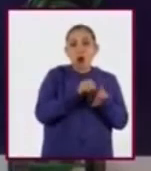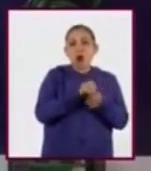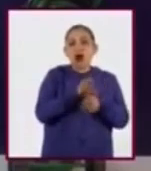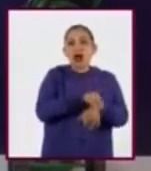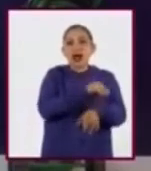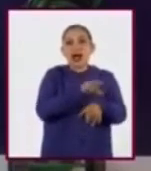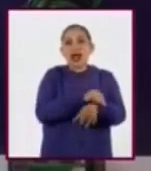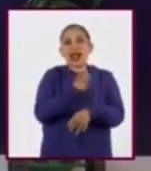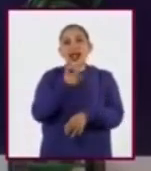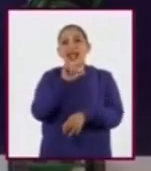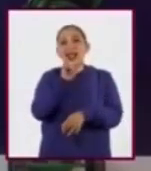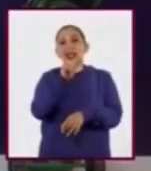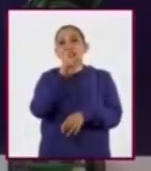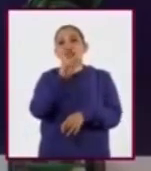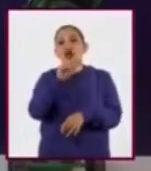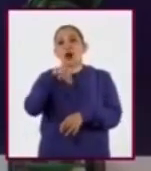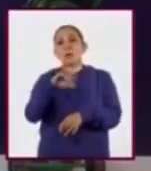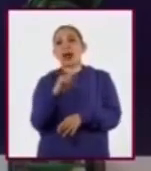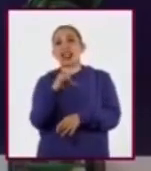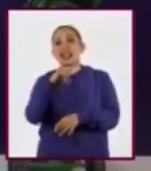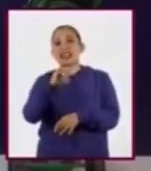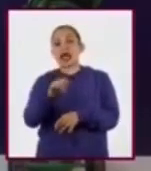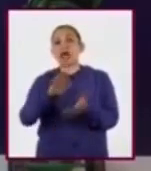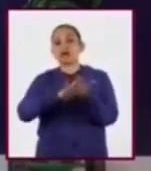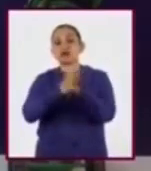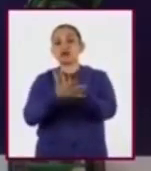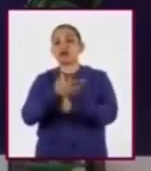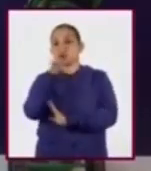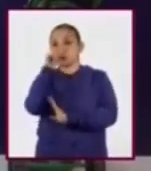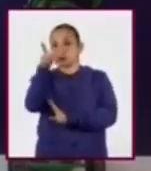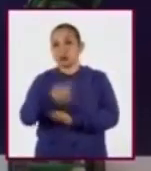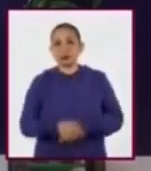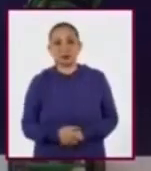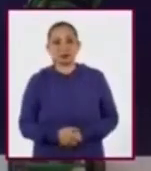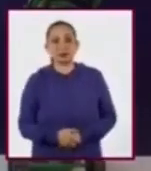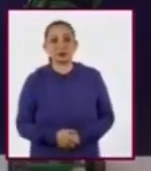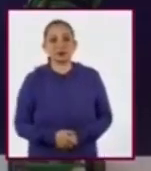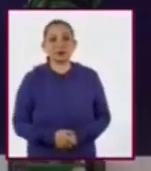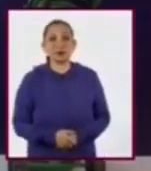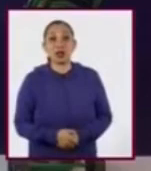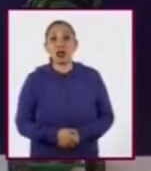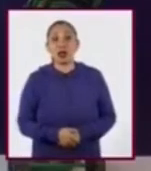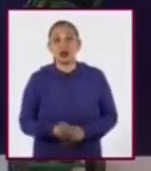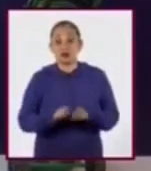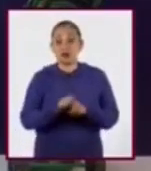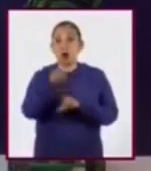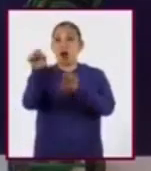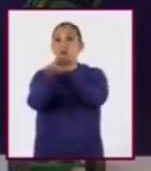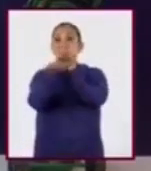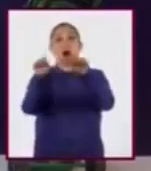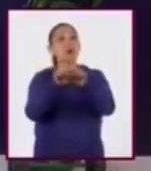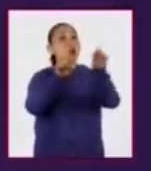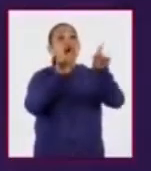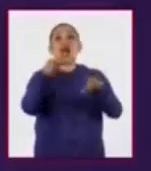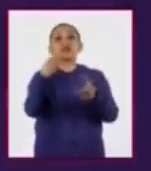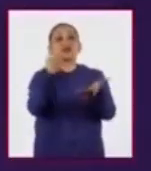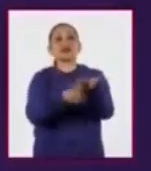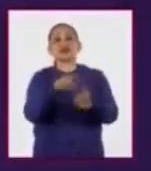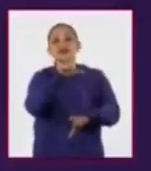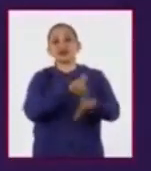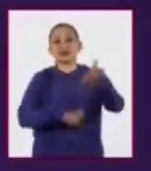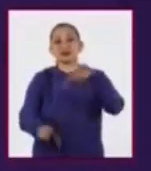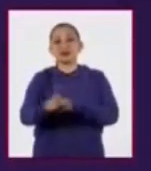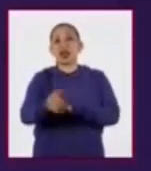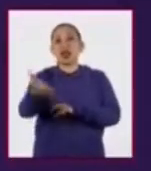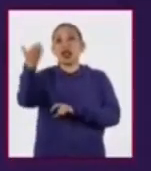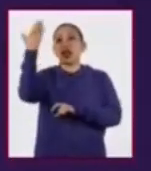electromagnética emitida en forma de luz. Los fuegos artificiales son pura química. Su origen